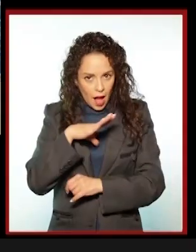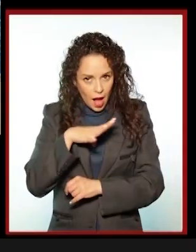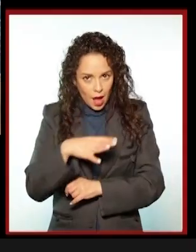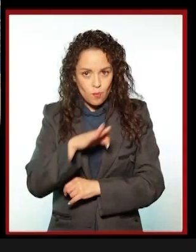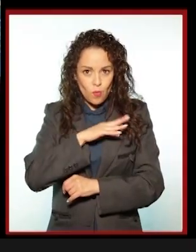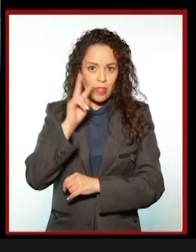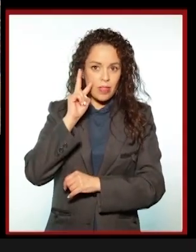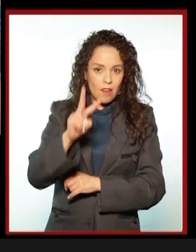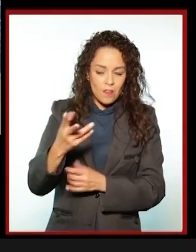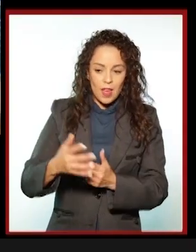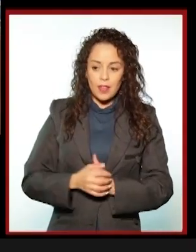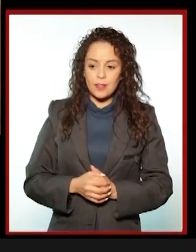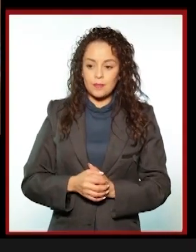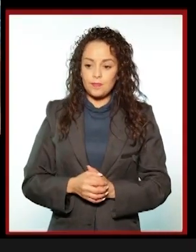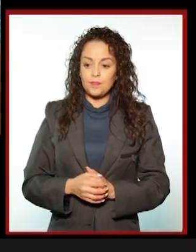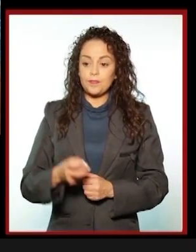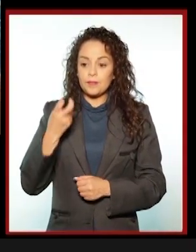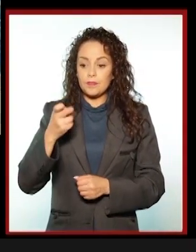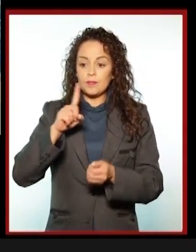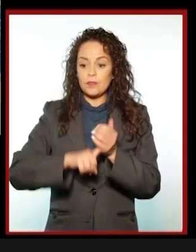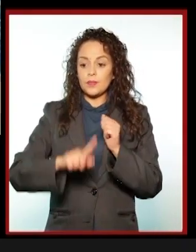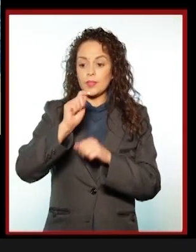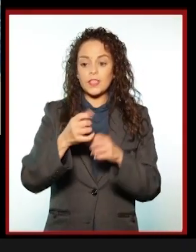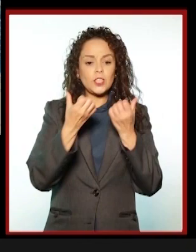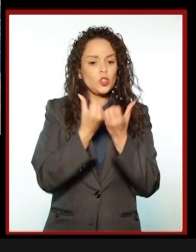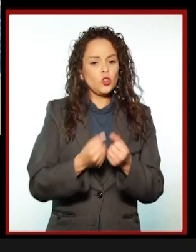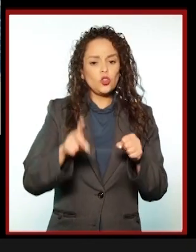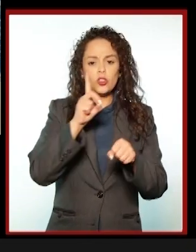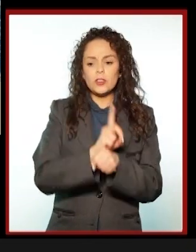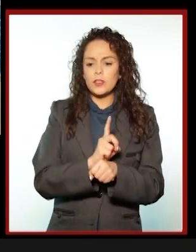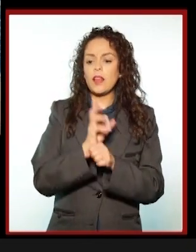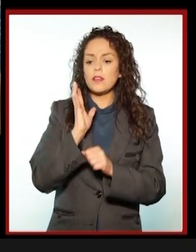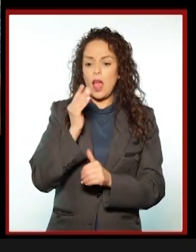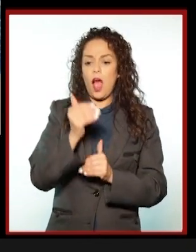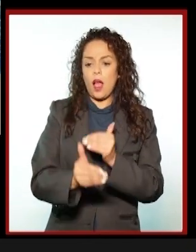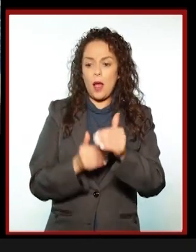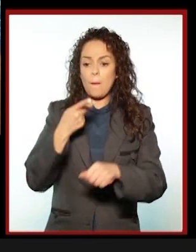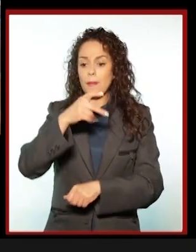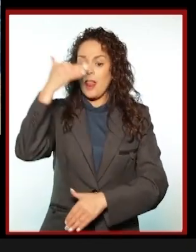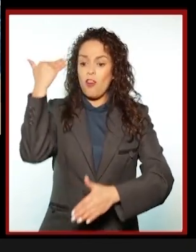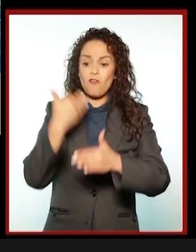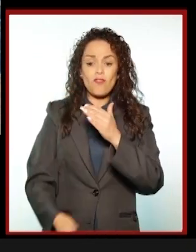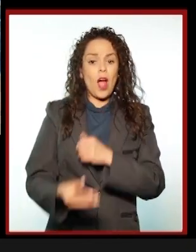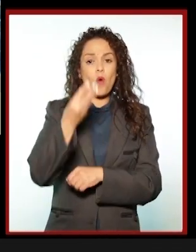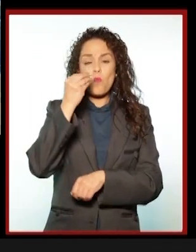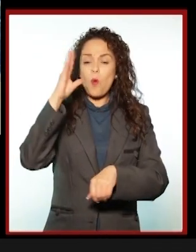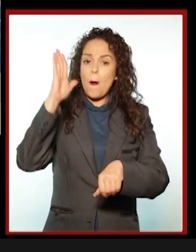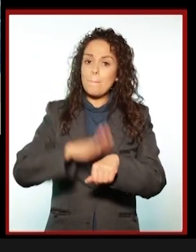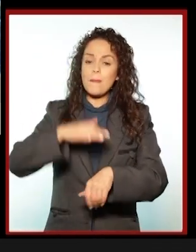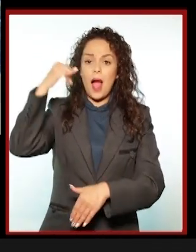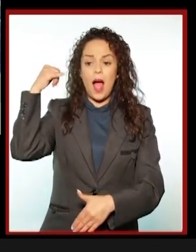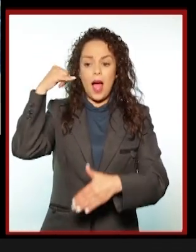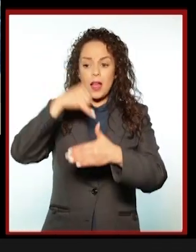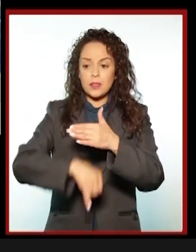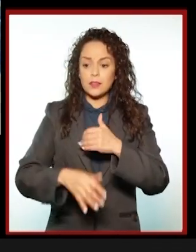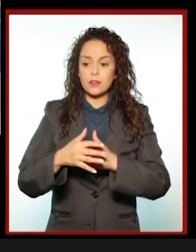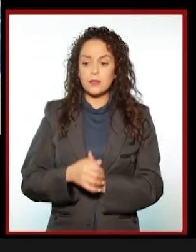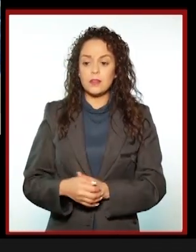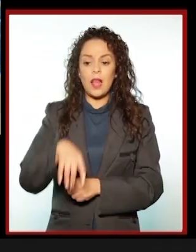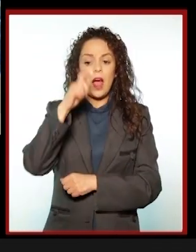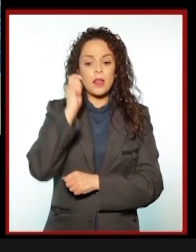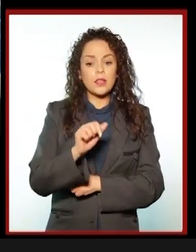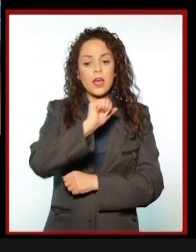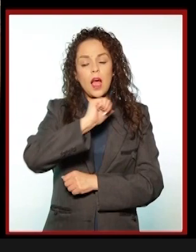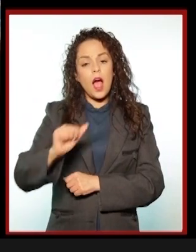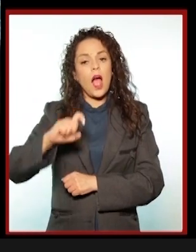cuán importante es este trecho que hemos avanzado como sociedades, pero que nos falta muchísimo también por andar, hablar